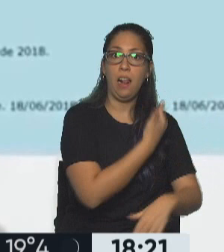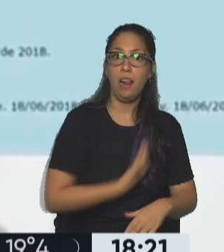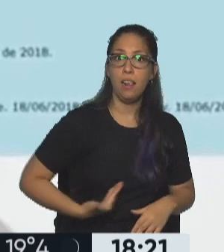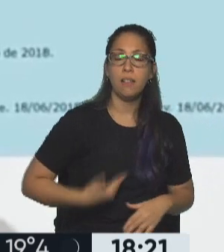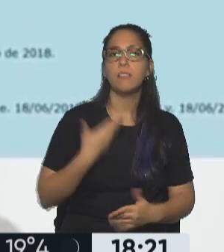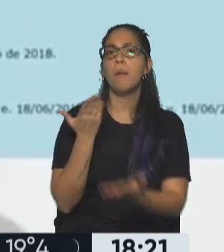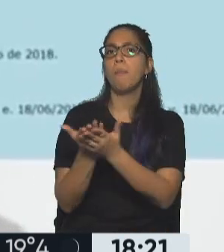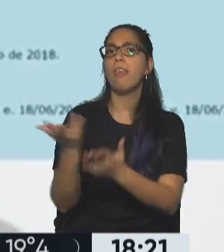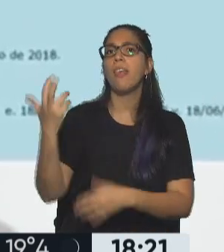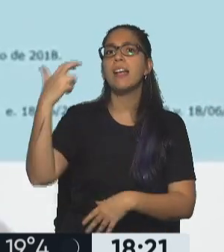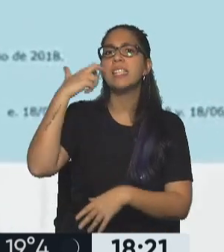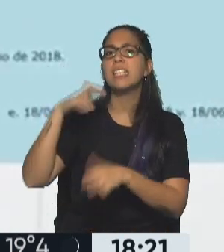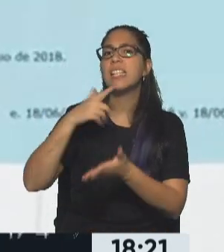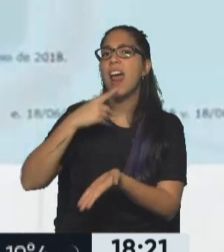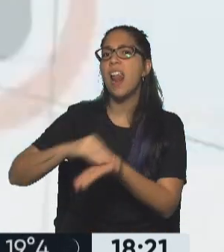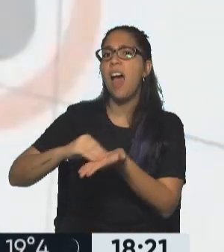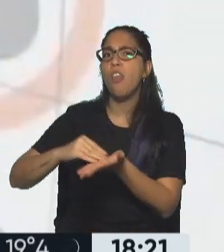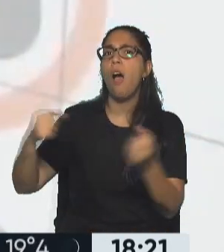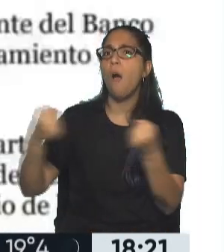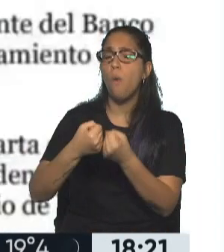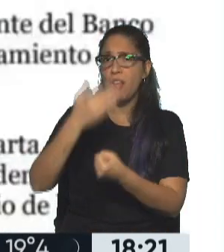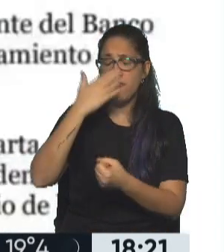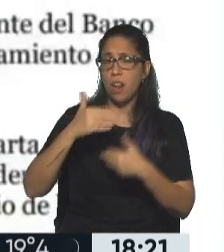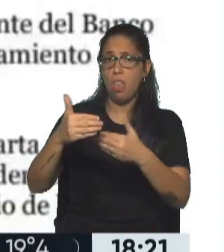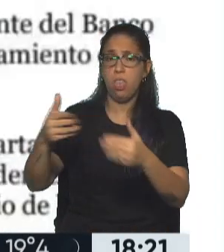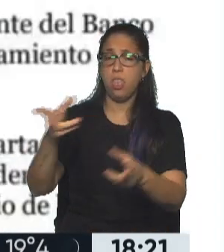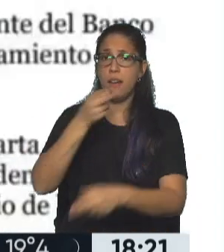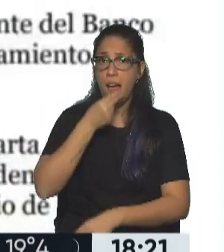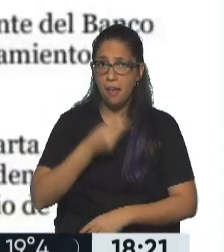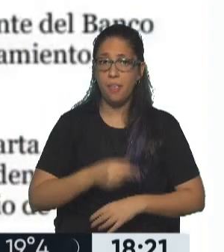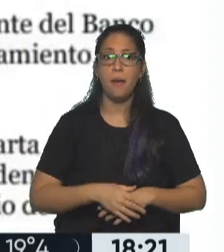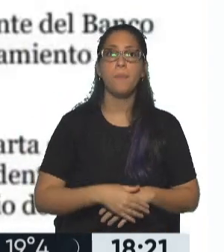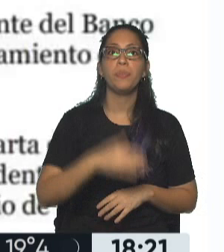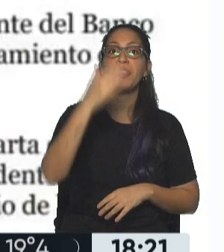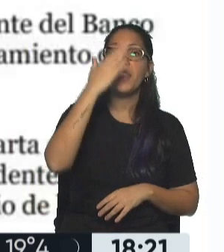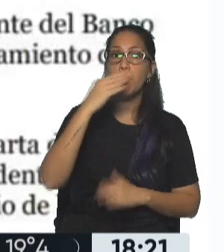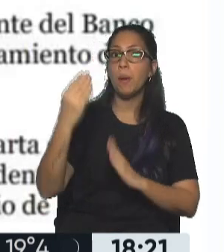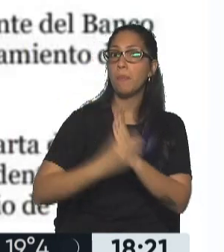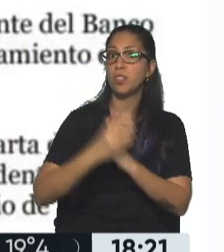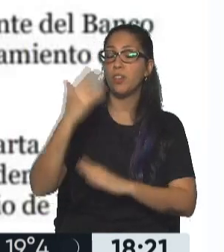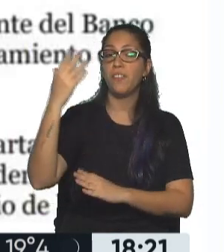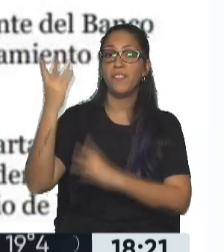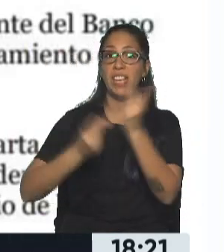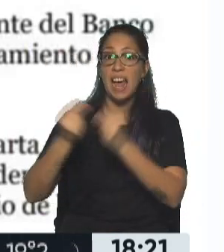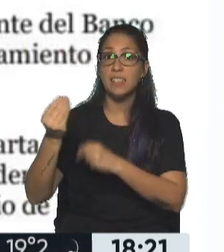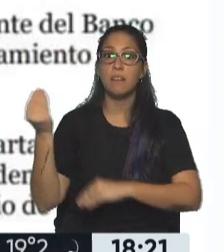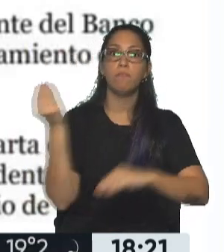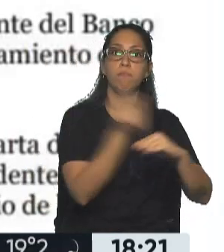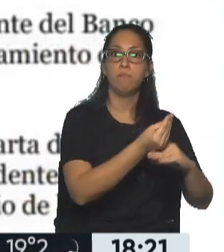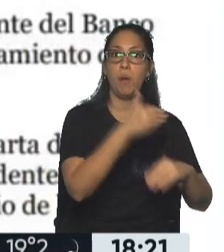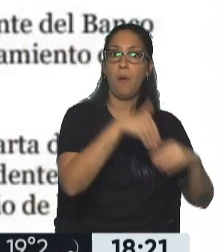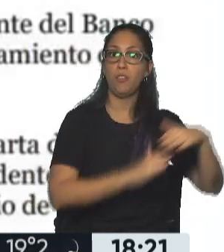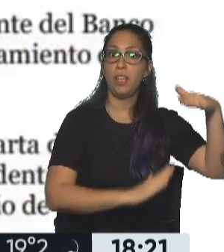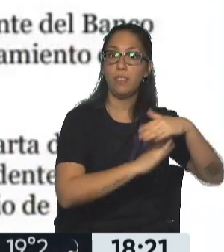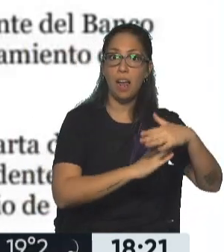Senado para la designación, la cual nunca se concretó. No obstante, la designación del ministro de Finanzas como presidente del Banco Central